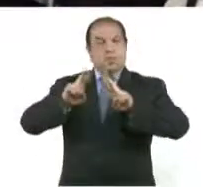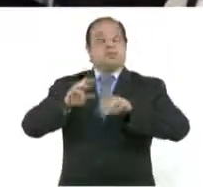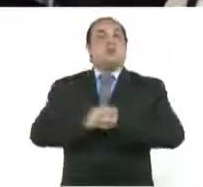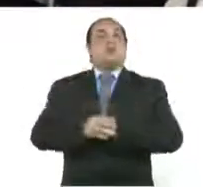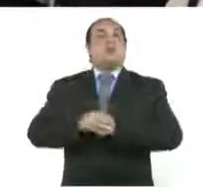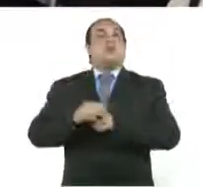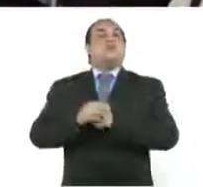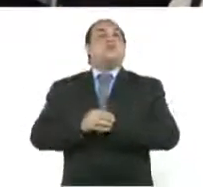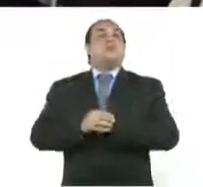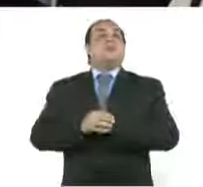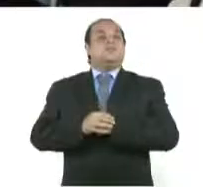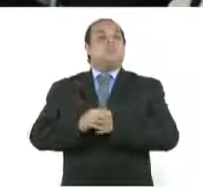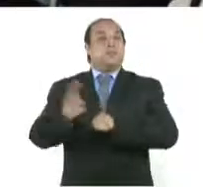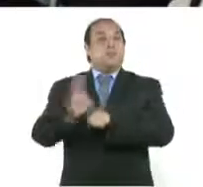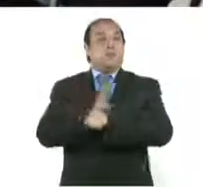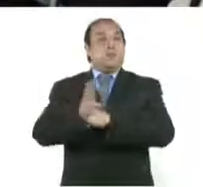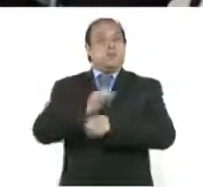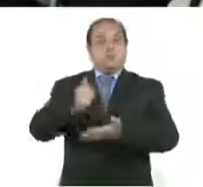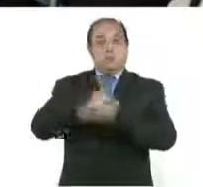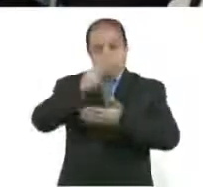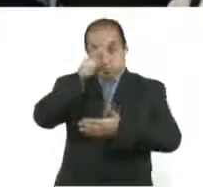México.